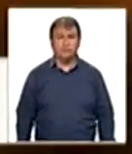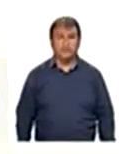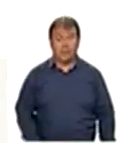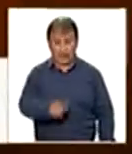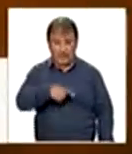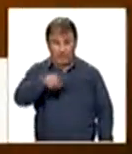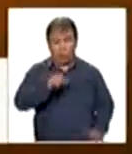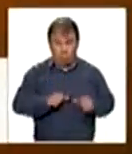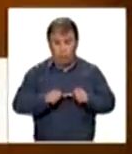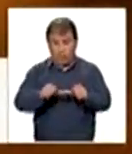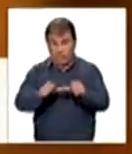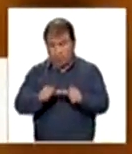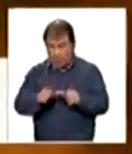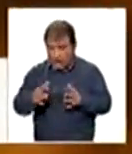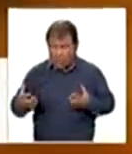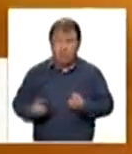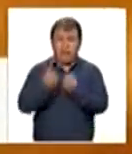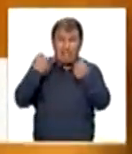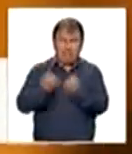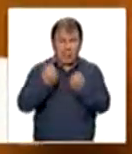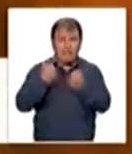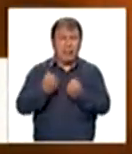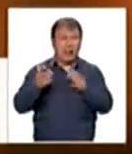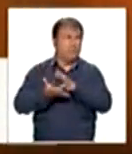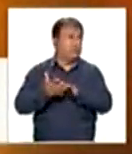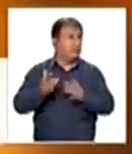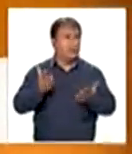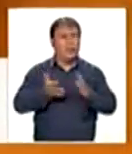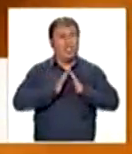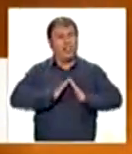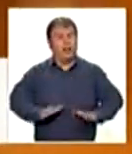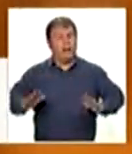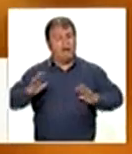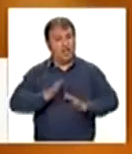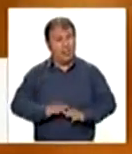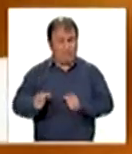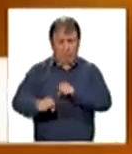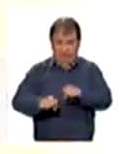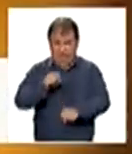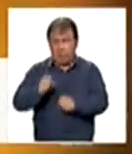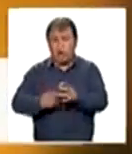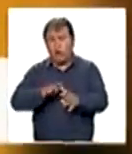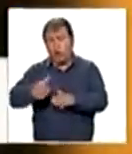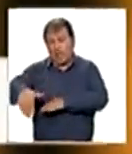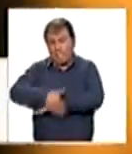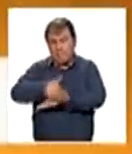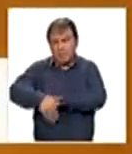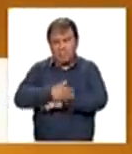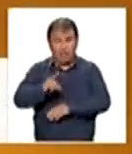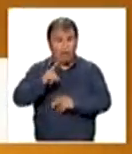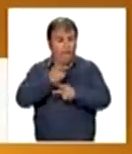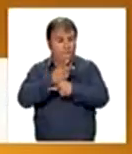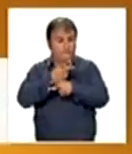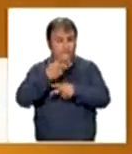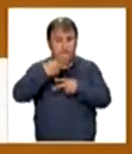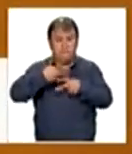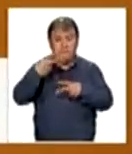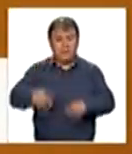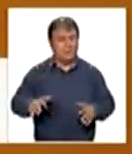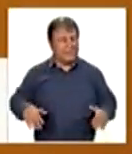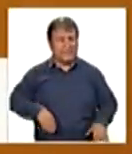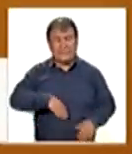Ellos continuaron irrumpiendo la tranquilidad de los vecinos a lo largo de la avenida Benjamín Franklin. Los vecinos ya están hartos porque